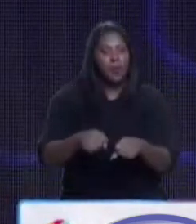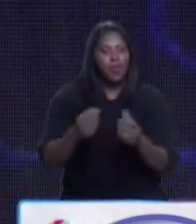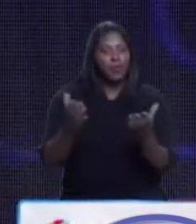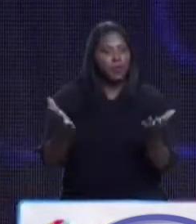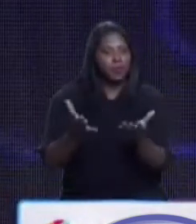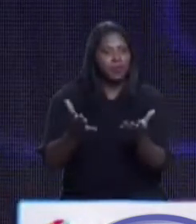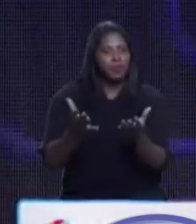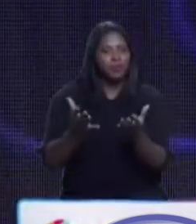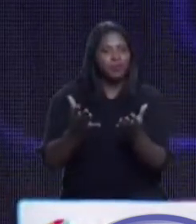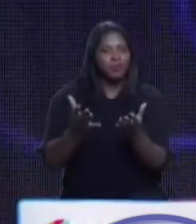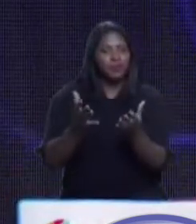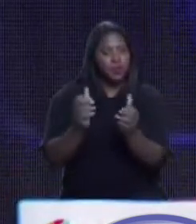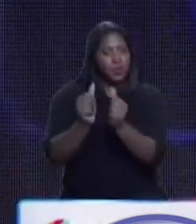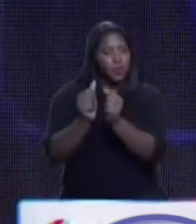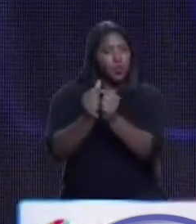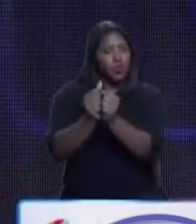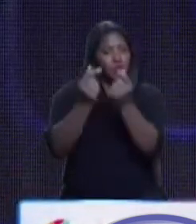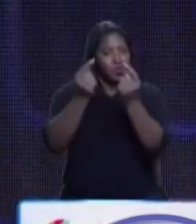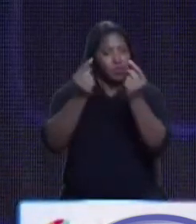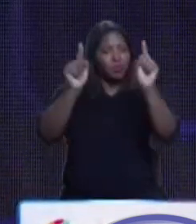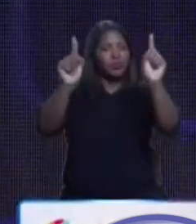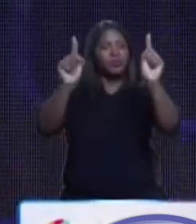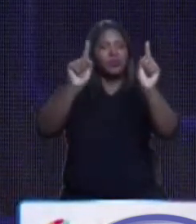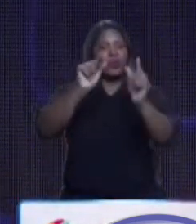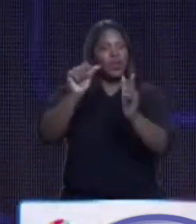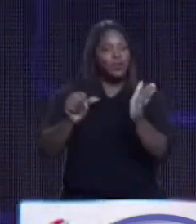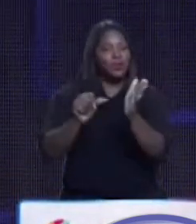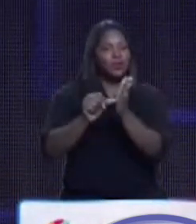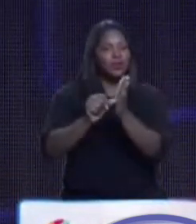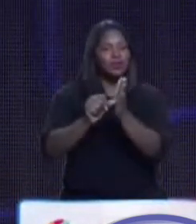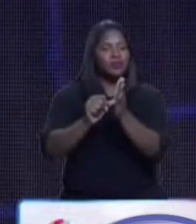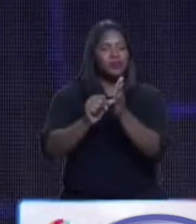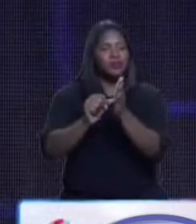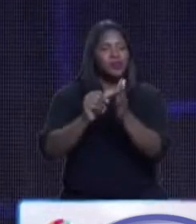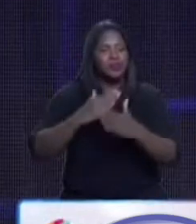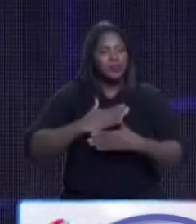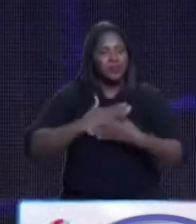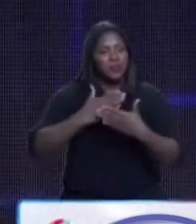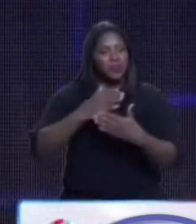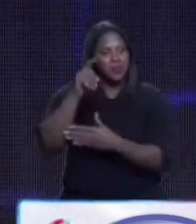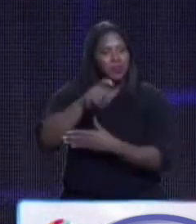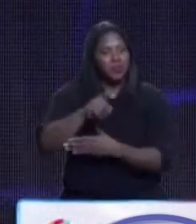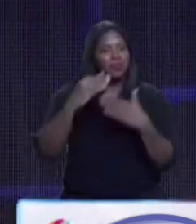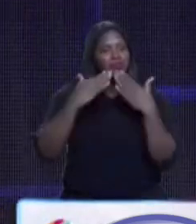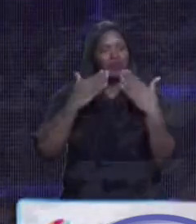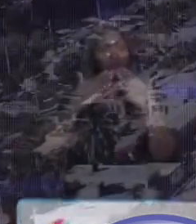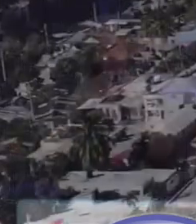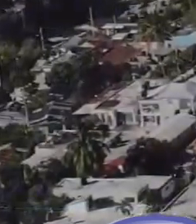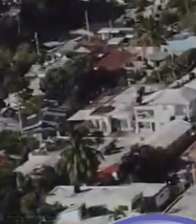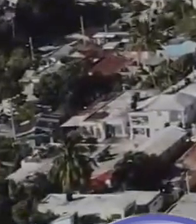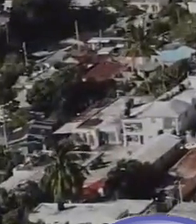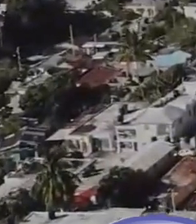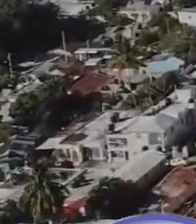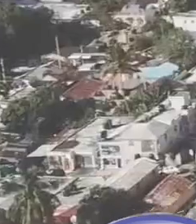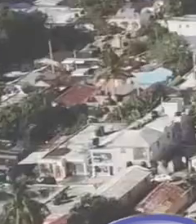vengo diciendo hace rato, que juntos lograremos la capital que queremos y nos merecemos. Muchas gracias, buenas noches.